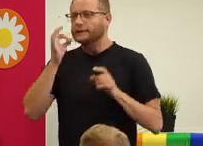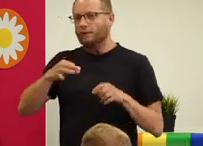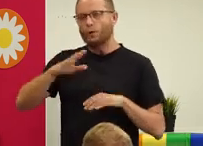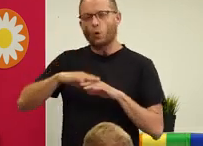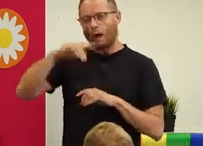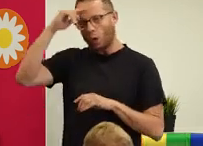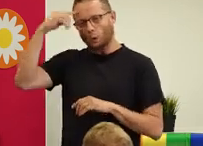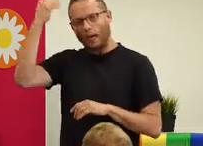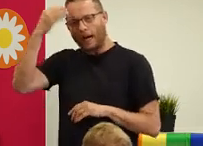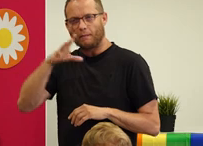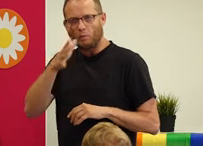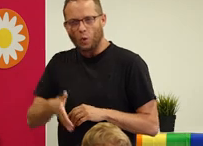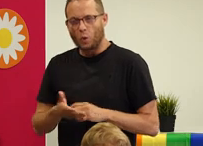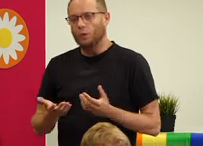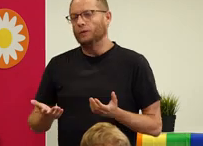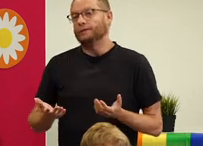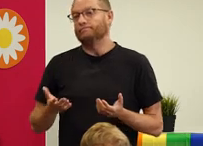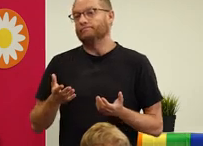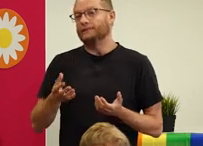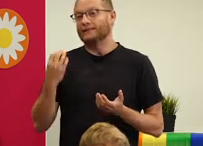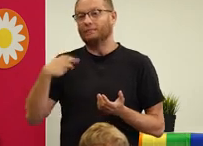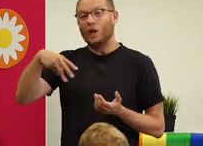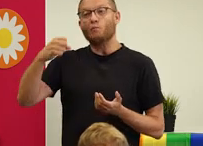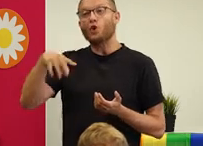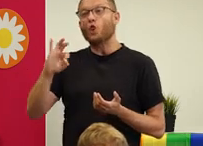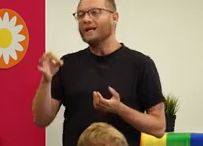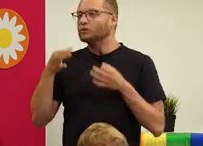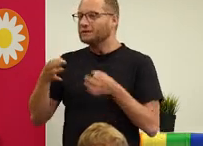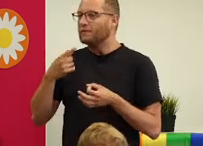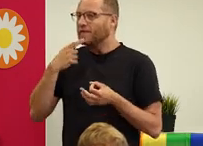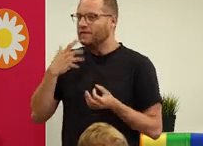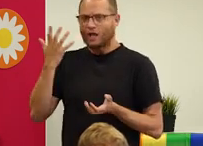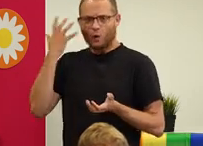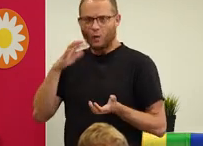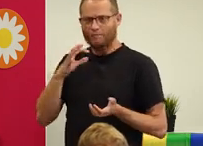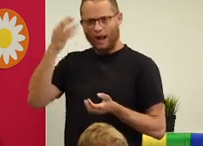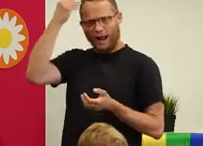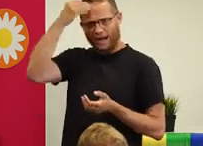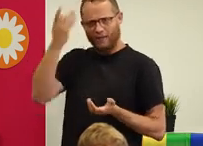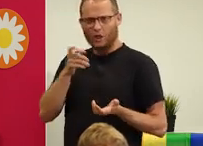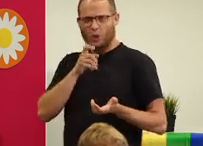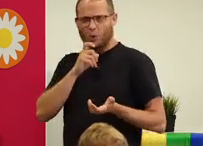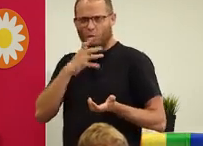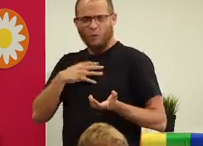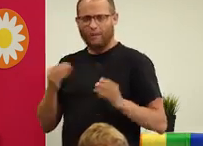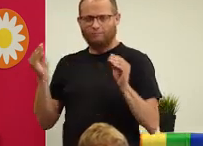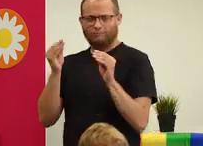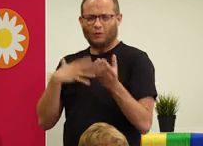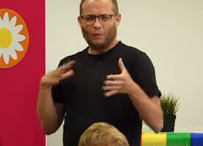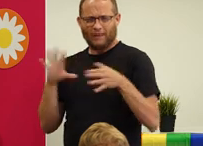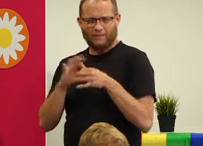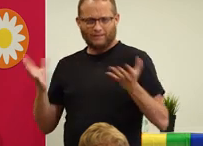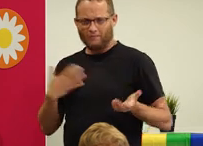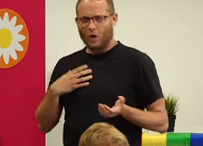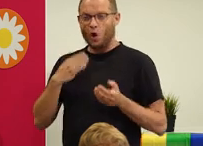cultura, porque el homonacionalismo siempre nos va a decir que siendo queer y siendo árabe es algo incompatible, ser queer